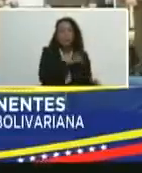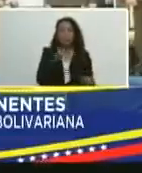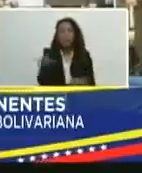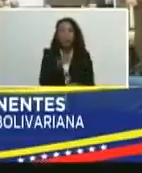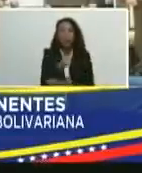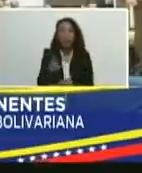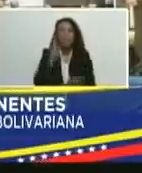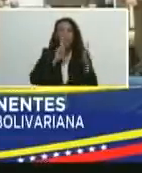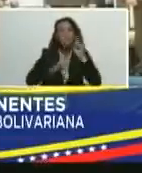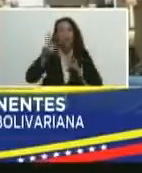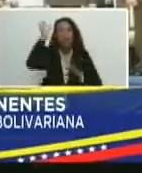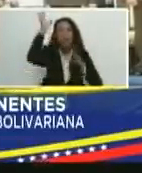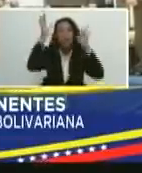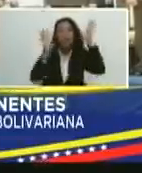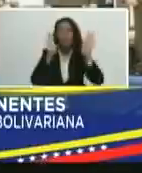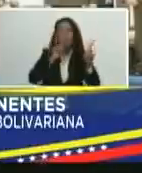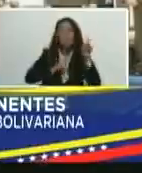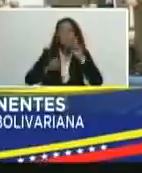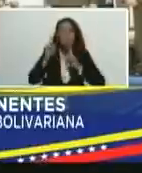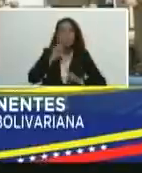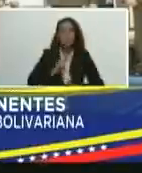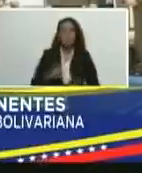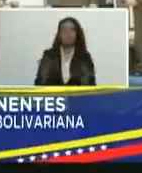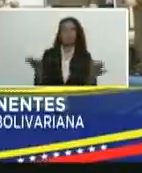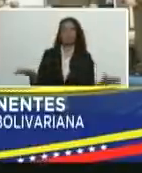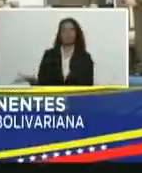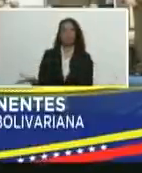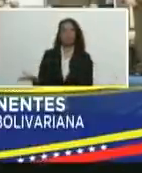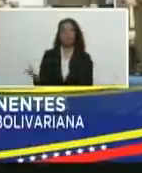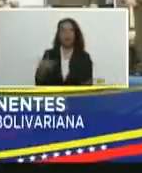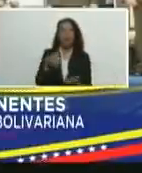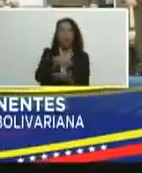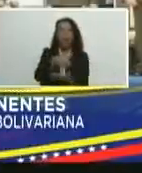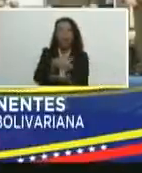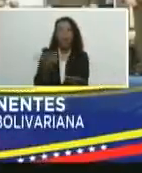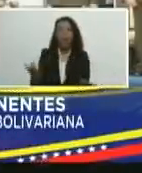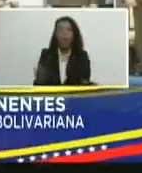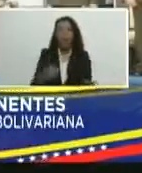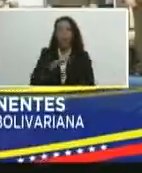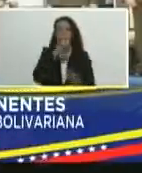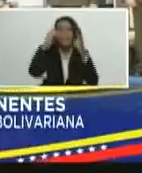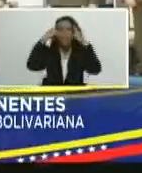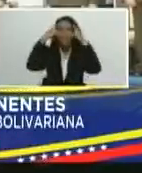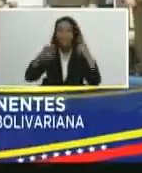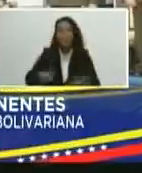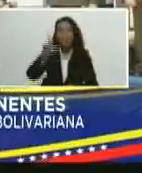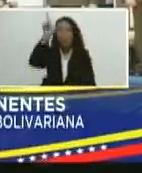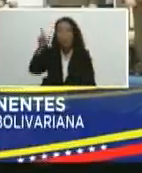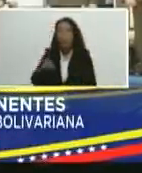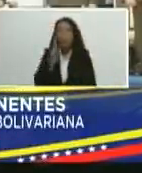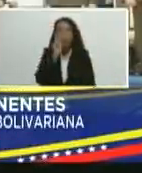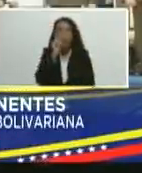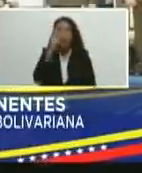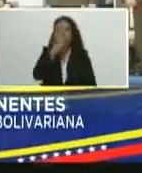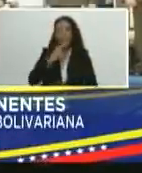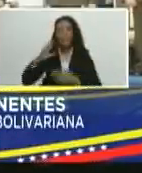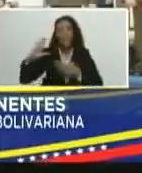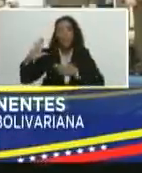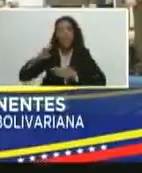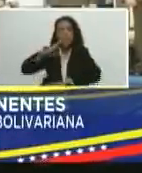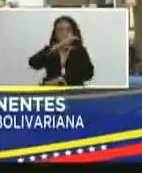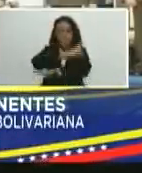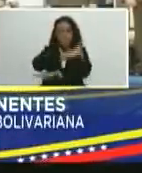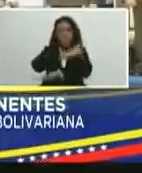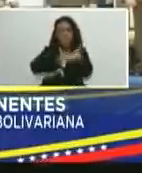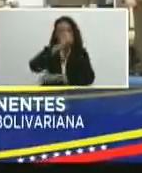todas las mentiras que dijeron para denigrar el profesionalismo, el compromiso, la disciplina,